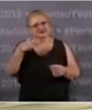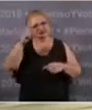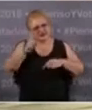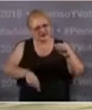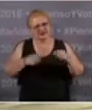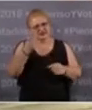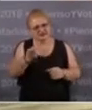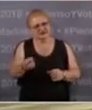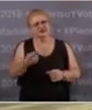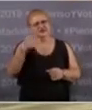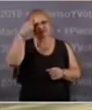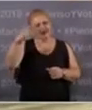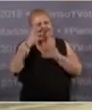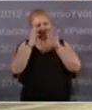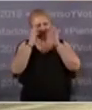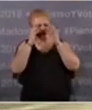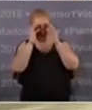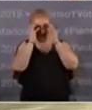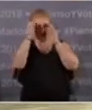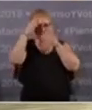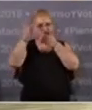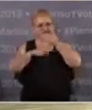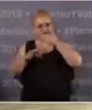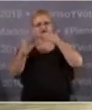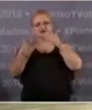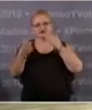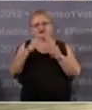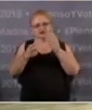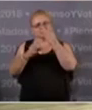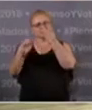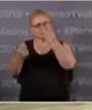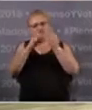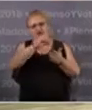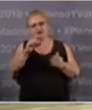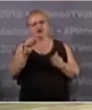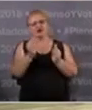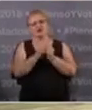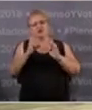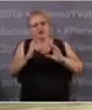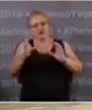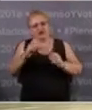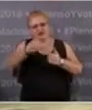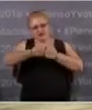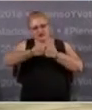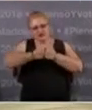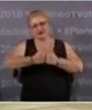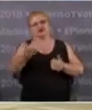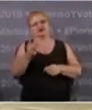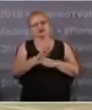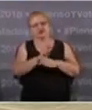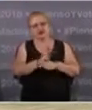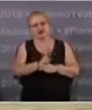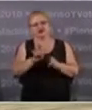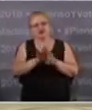y entonces abordar los otros temas que tienen que ver con cuidado de las fronteras, vigilancia en el tema de cómo